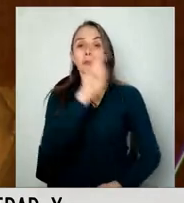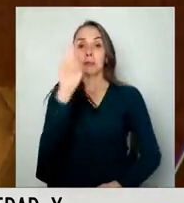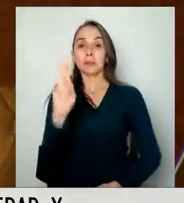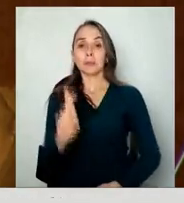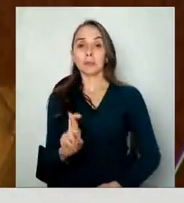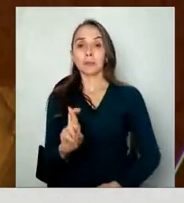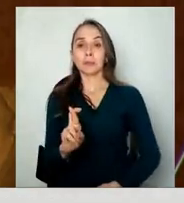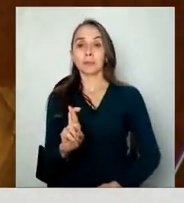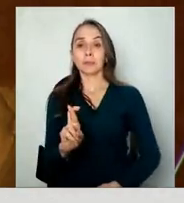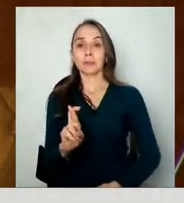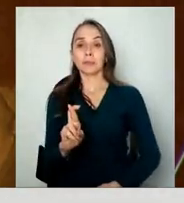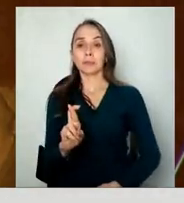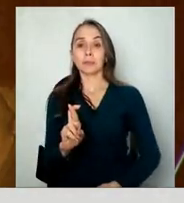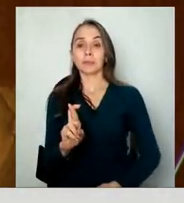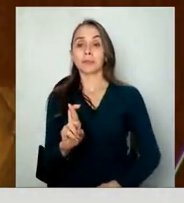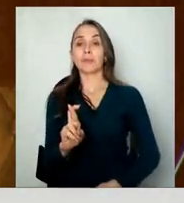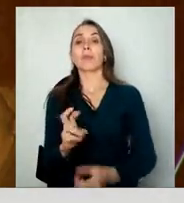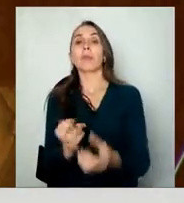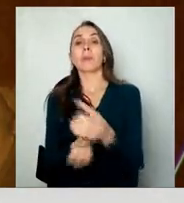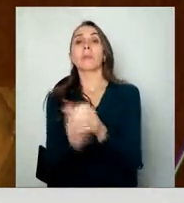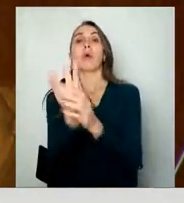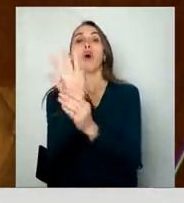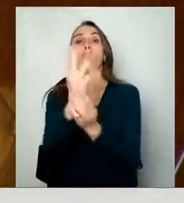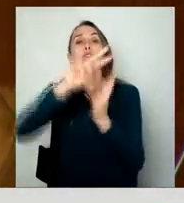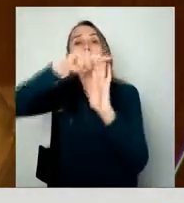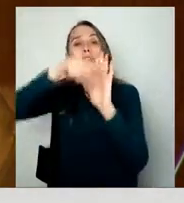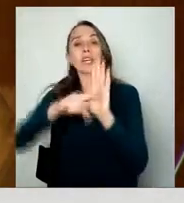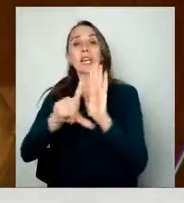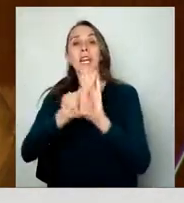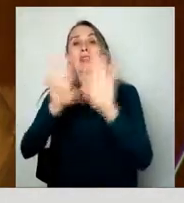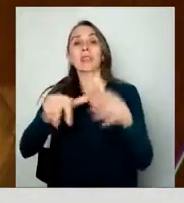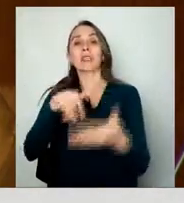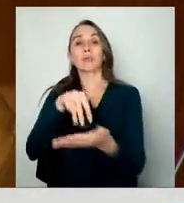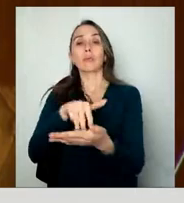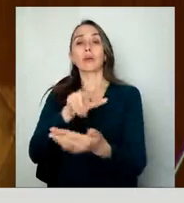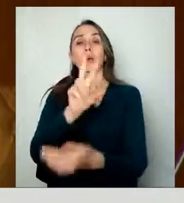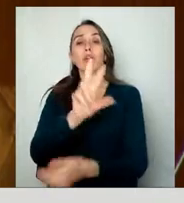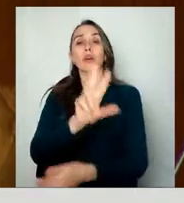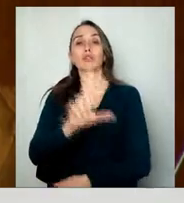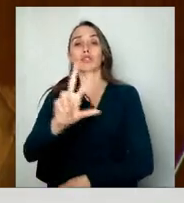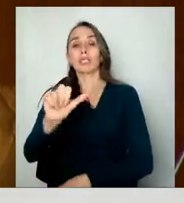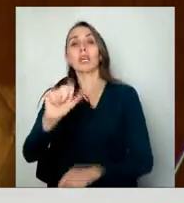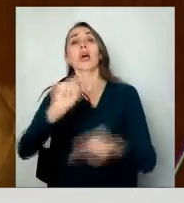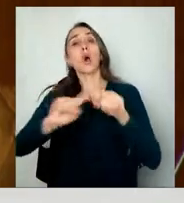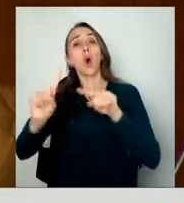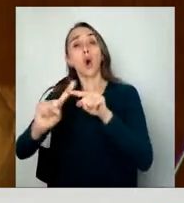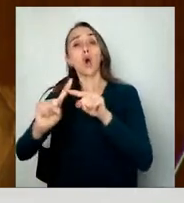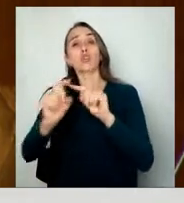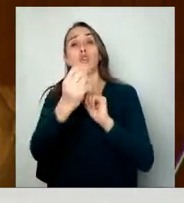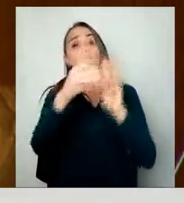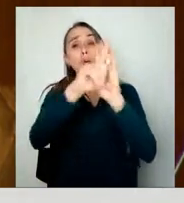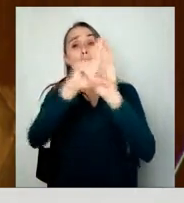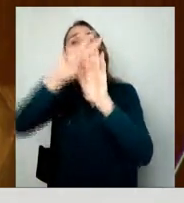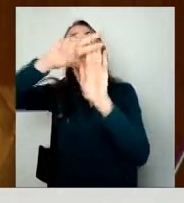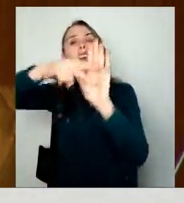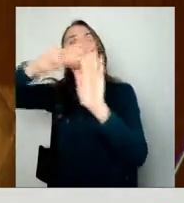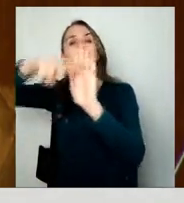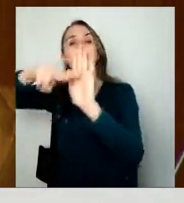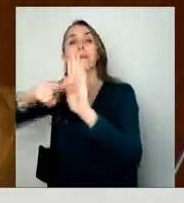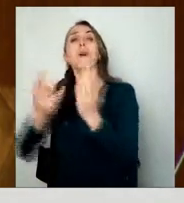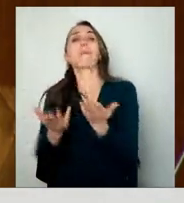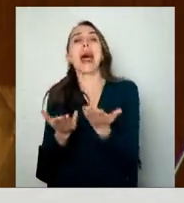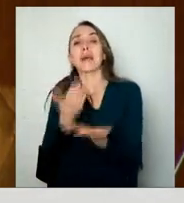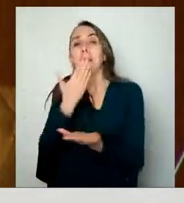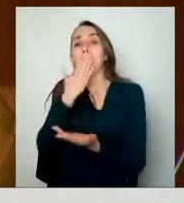que moderniza la ley 19.886 y otras leyes para mejorar la calidad del gasto